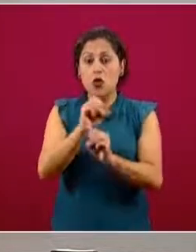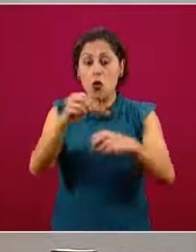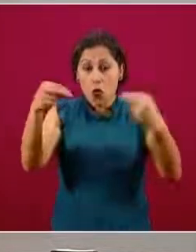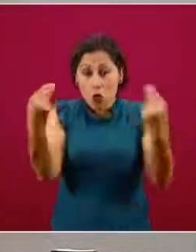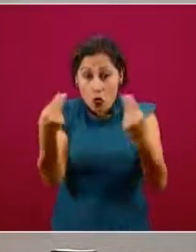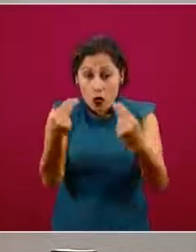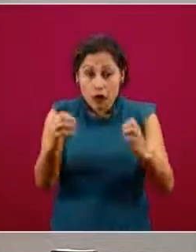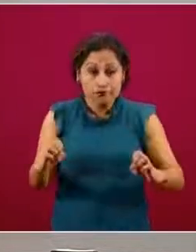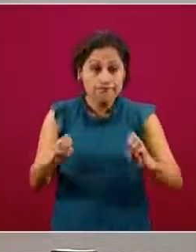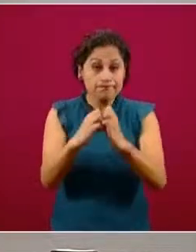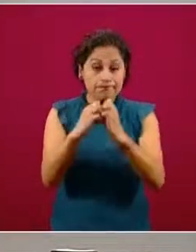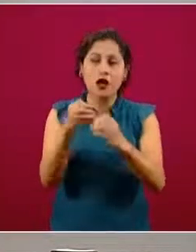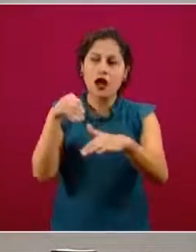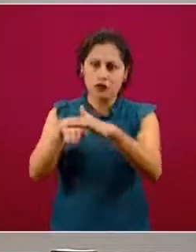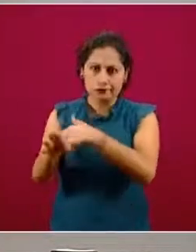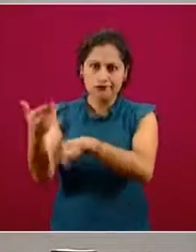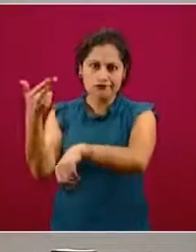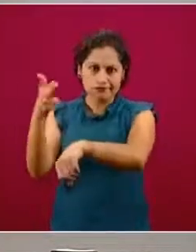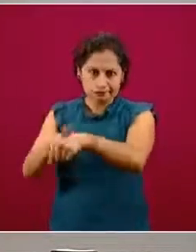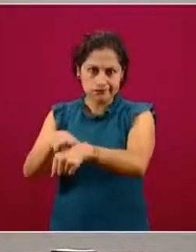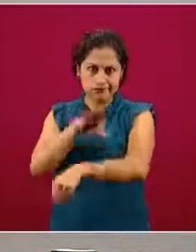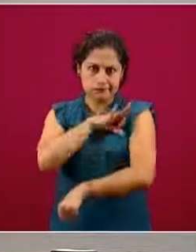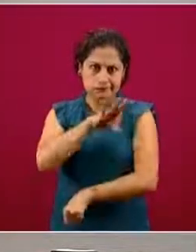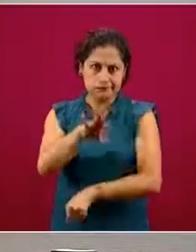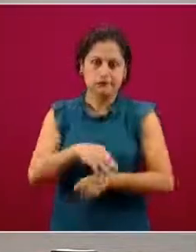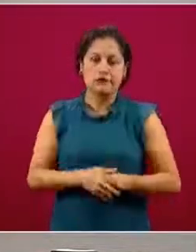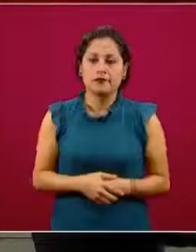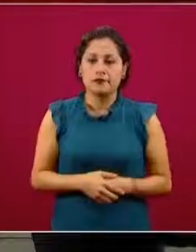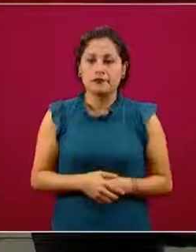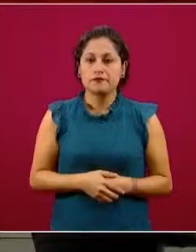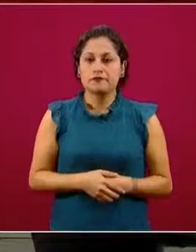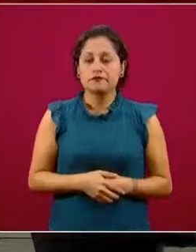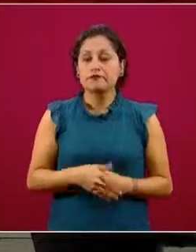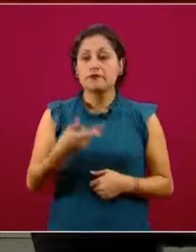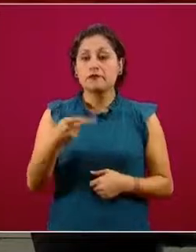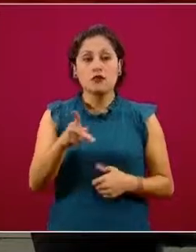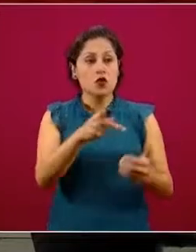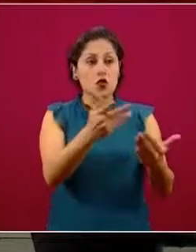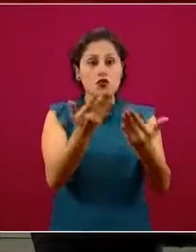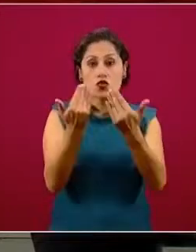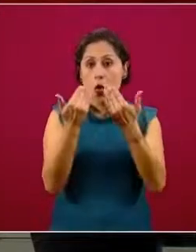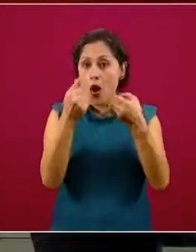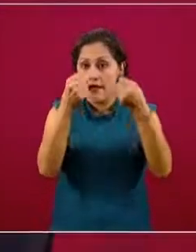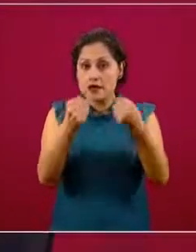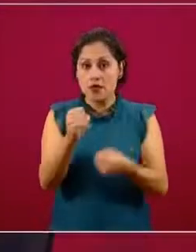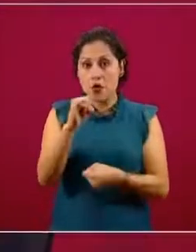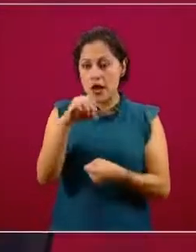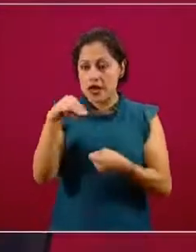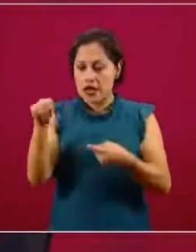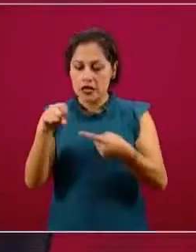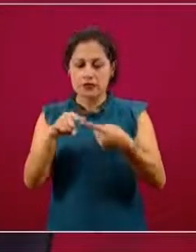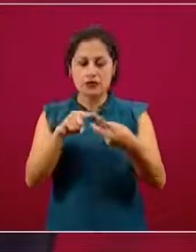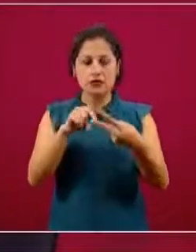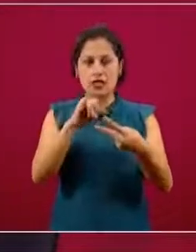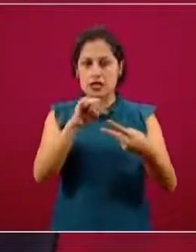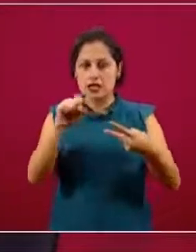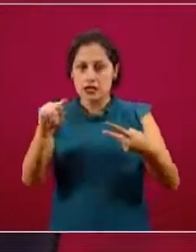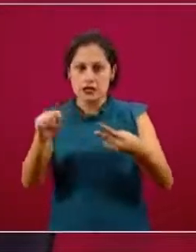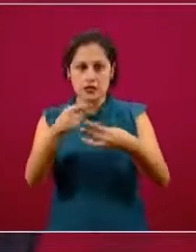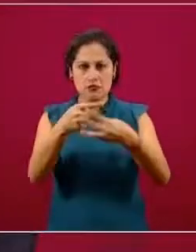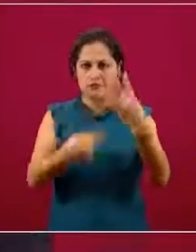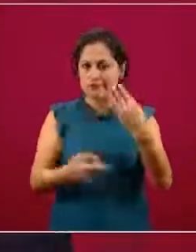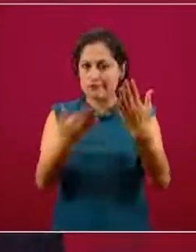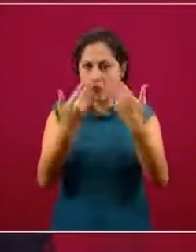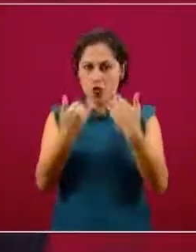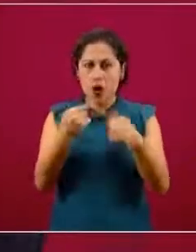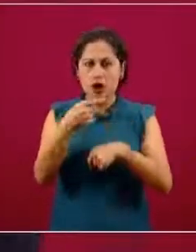hospital. Y si no tiene ningún aseguramiento y acostumbrado a ir a los servicios públicos, puede